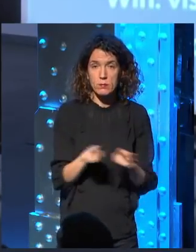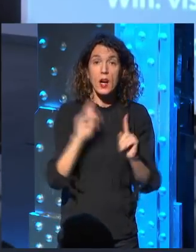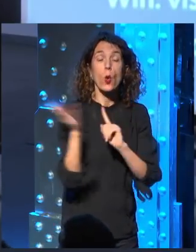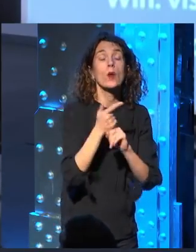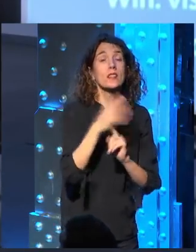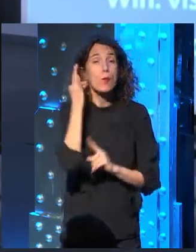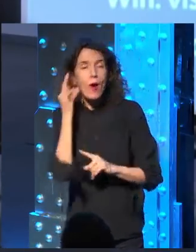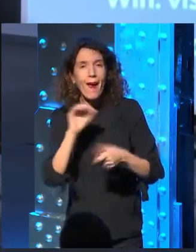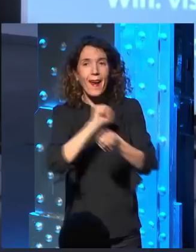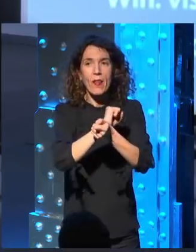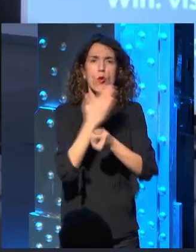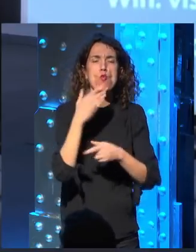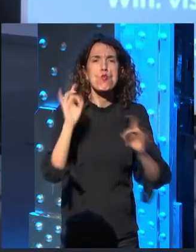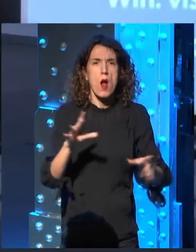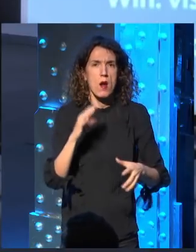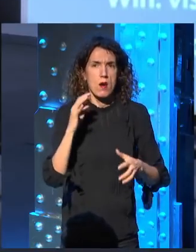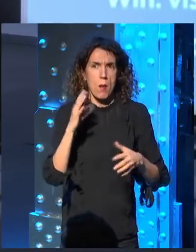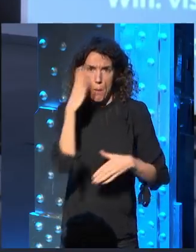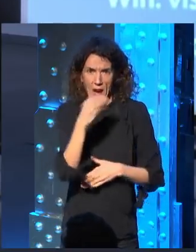Encuentran a una mujer encadenada como un perro.